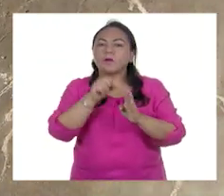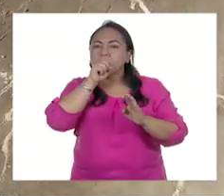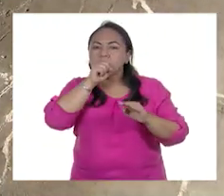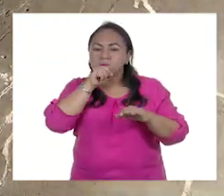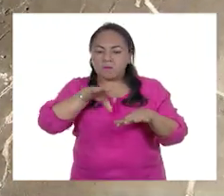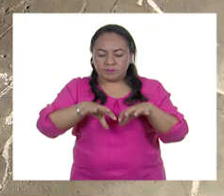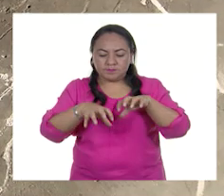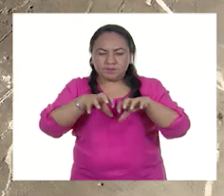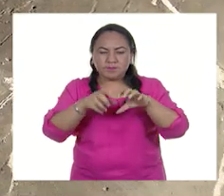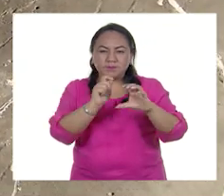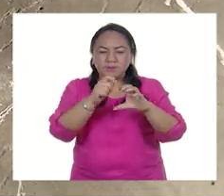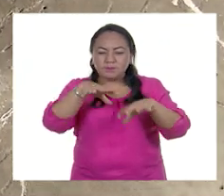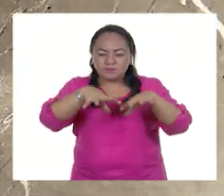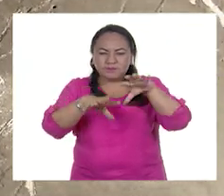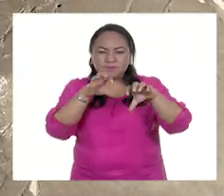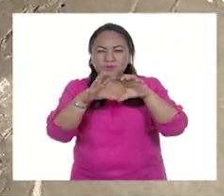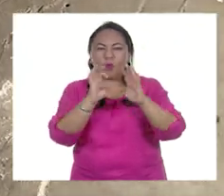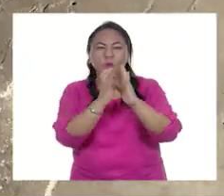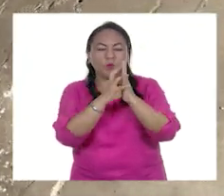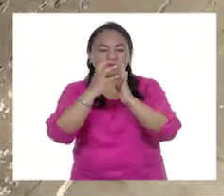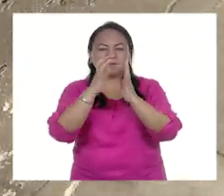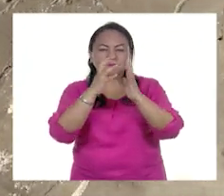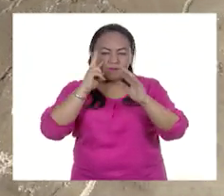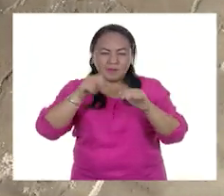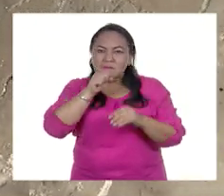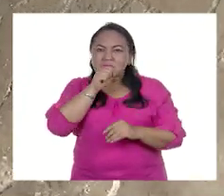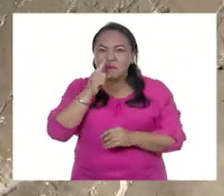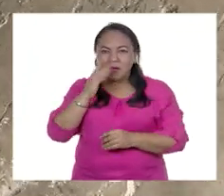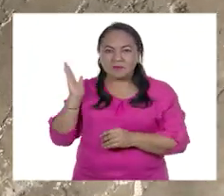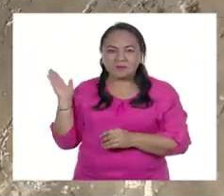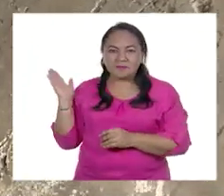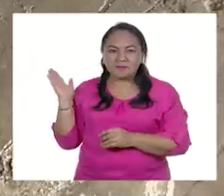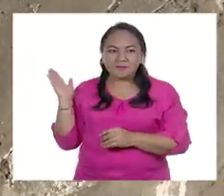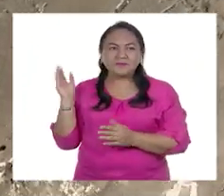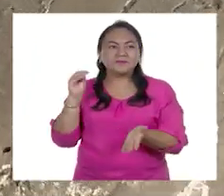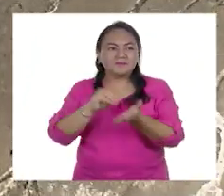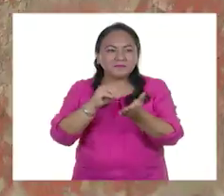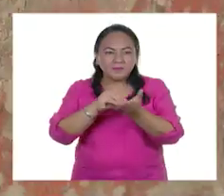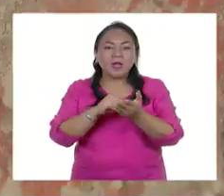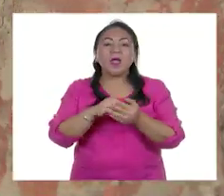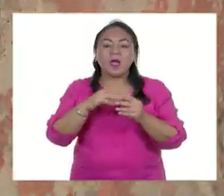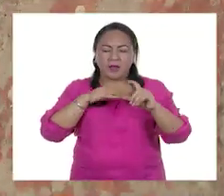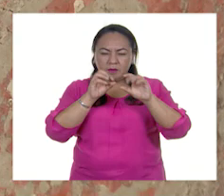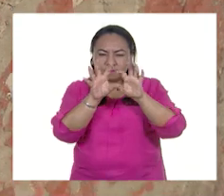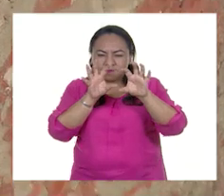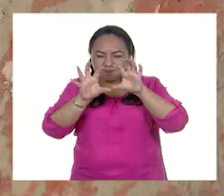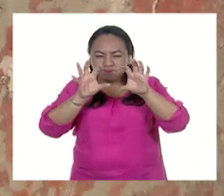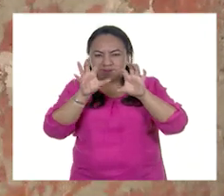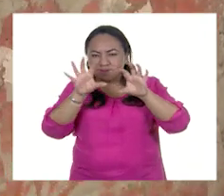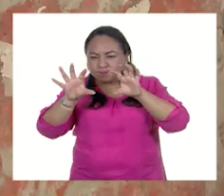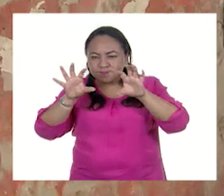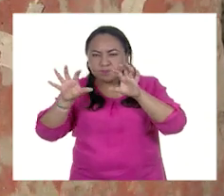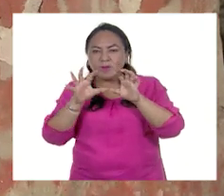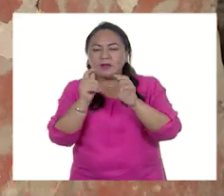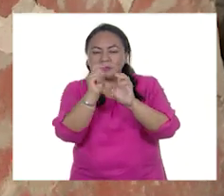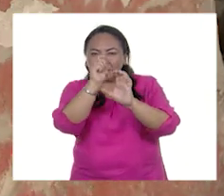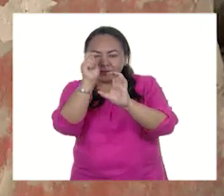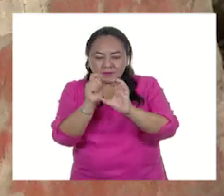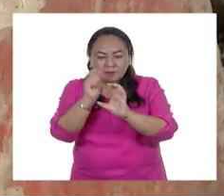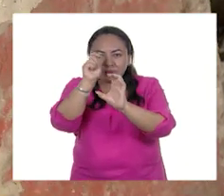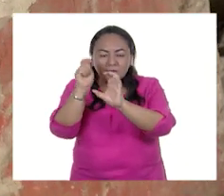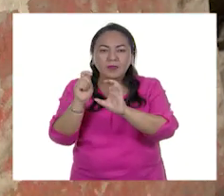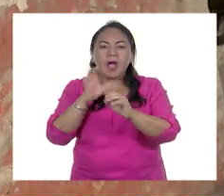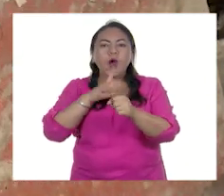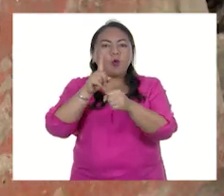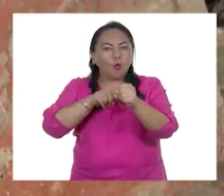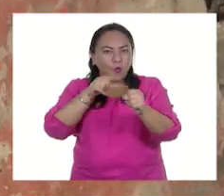con ricos relieves polícromos. Como puedes ver, se conserva los restos de pintura, y las paredes también del recinto, si te fijas,